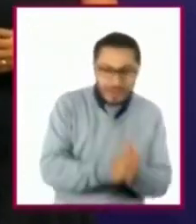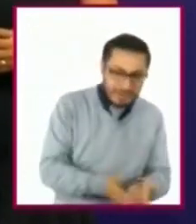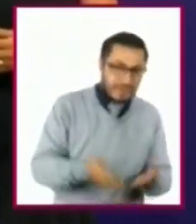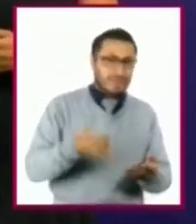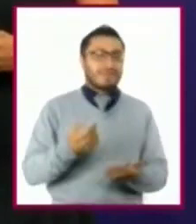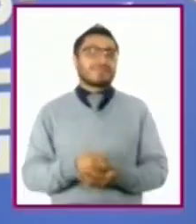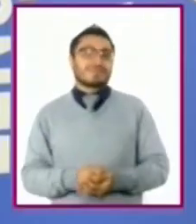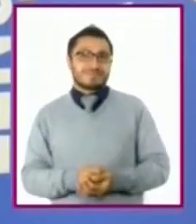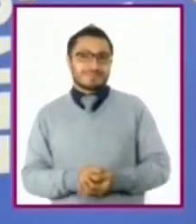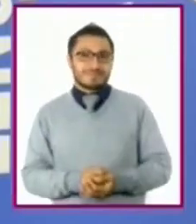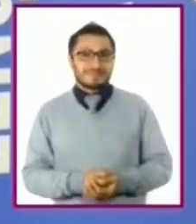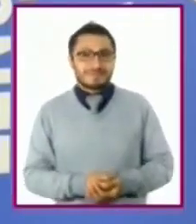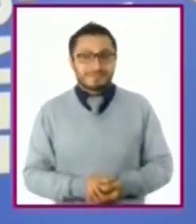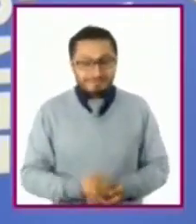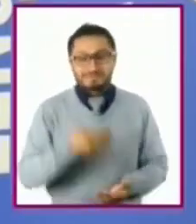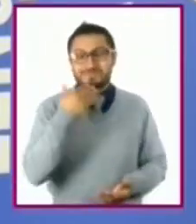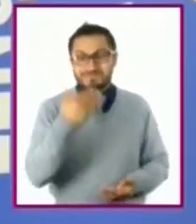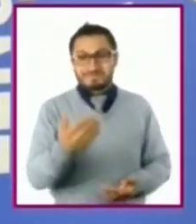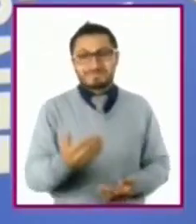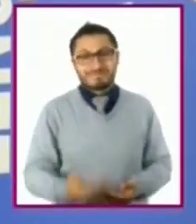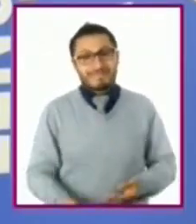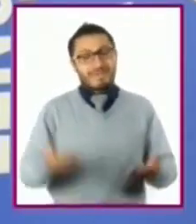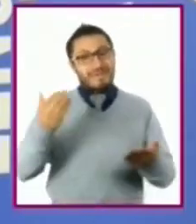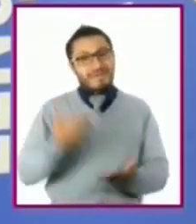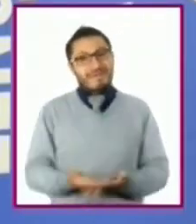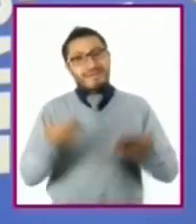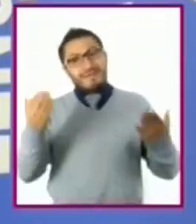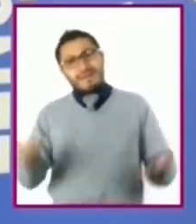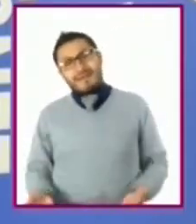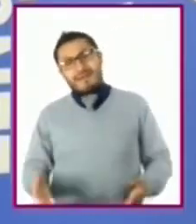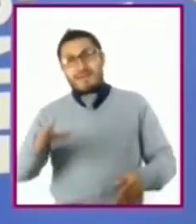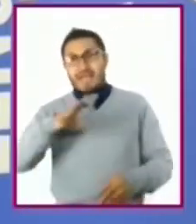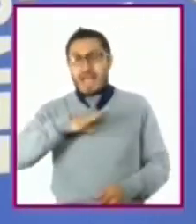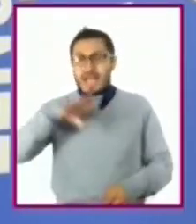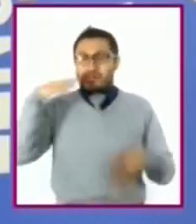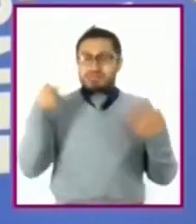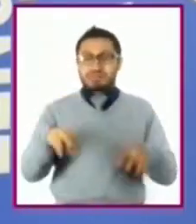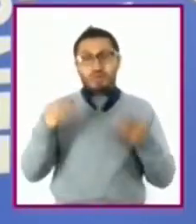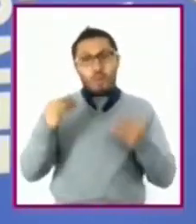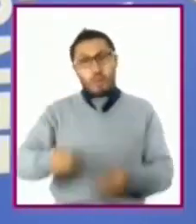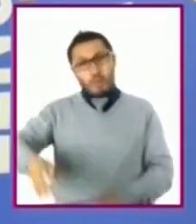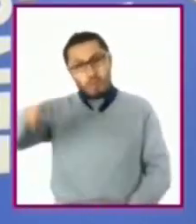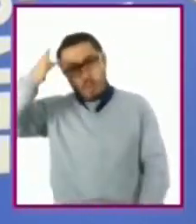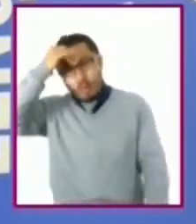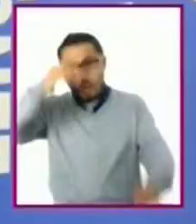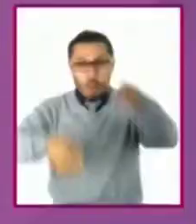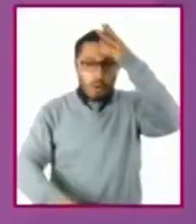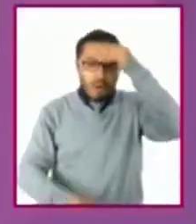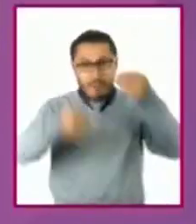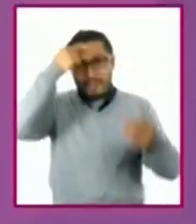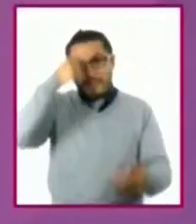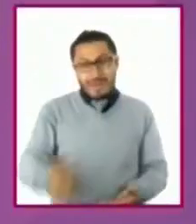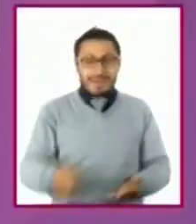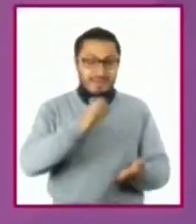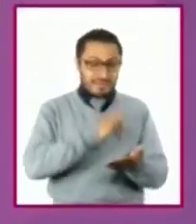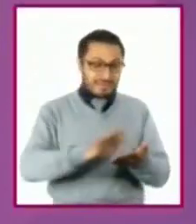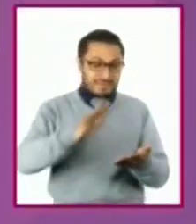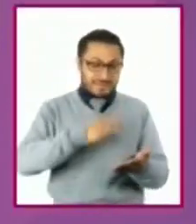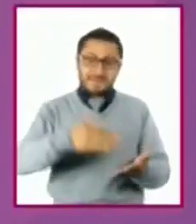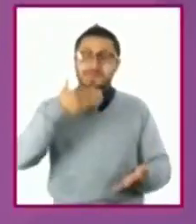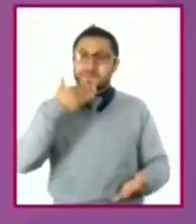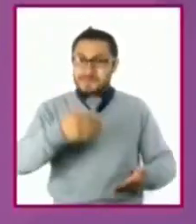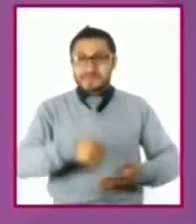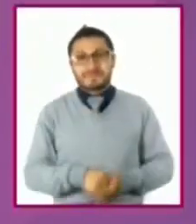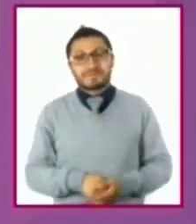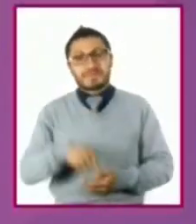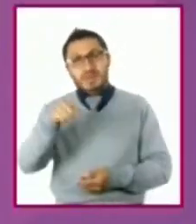actitudes. Muy bien, pues ahora contamos con más herramientas para disfrutar de una buena lectura. Recuerden que pueden